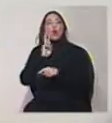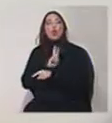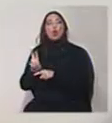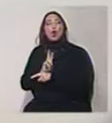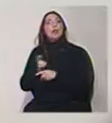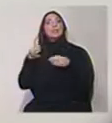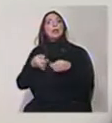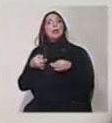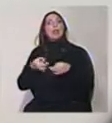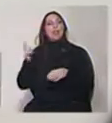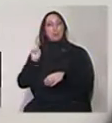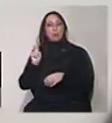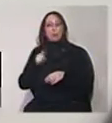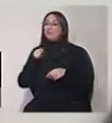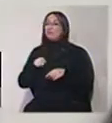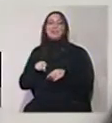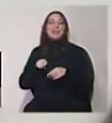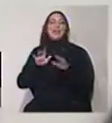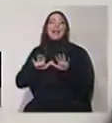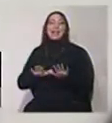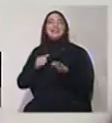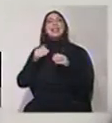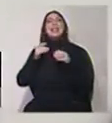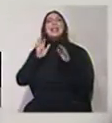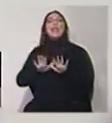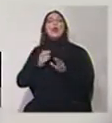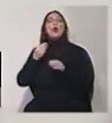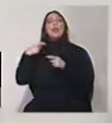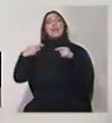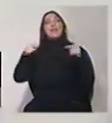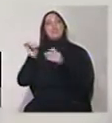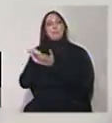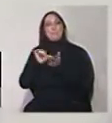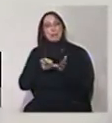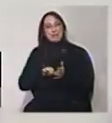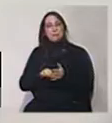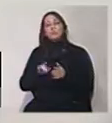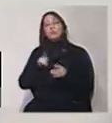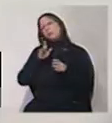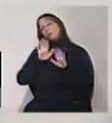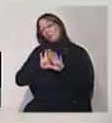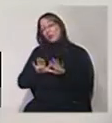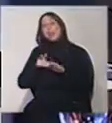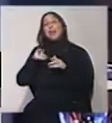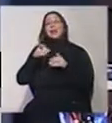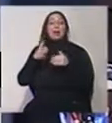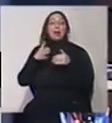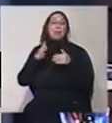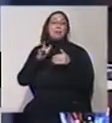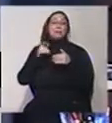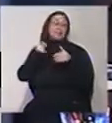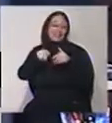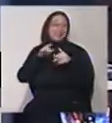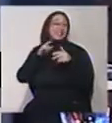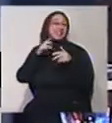pública y así han dejado a los diferentes países. A pesar de esto y a pesar de que efectivamente algunas de las